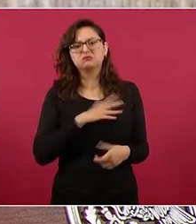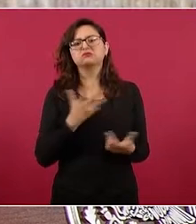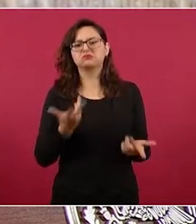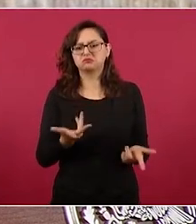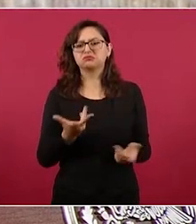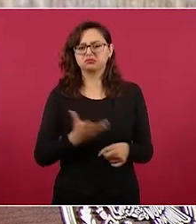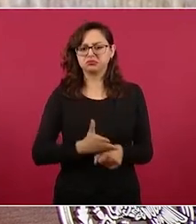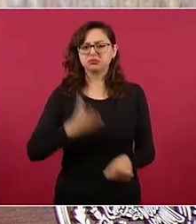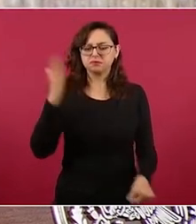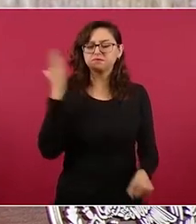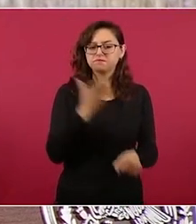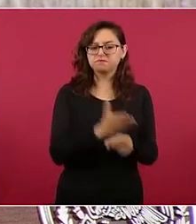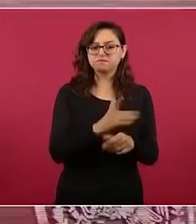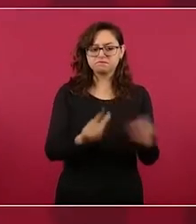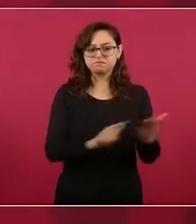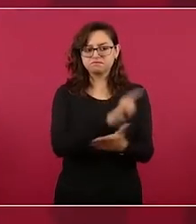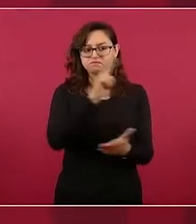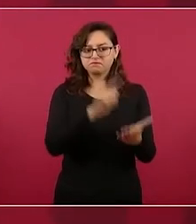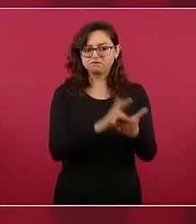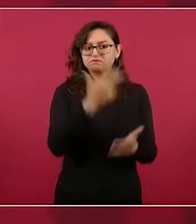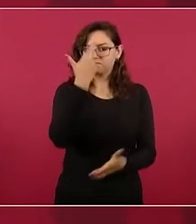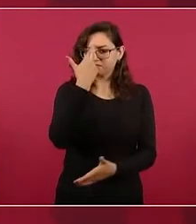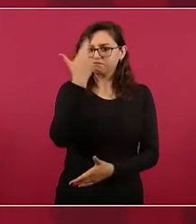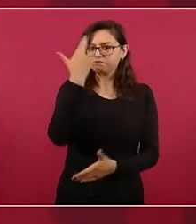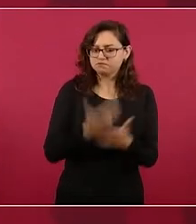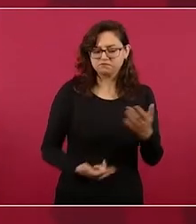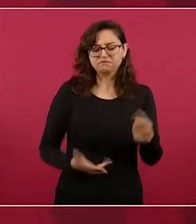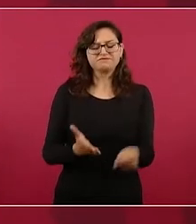y no debe hacerse justicia